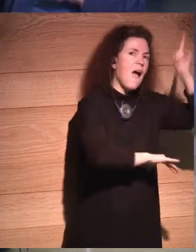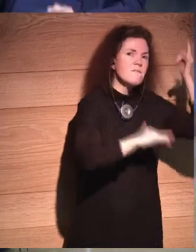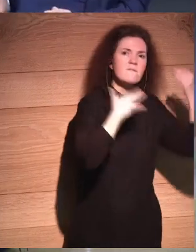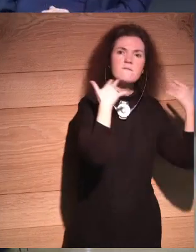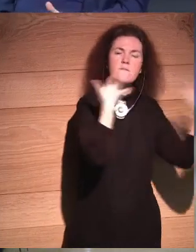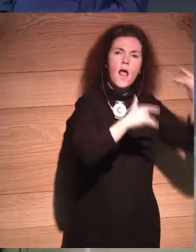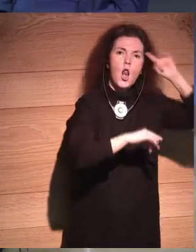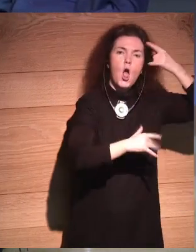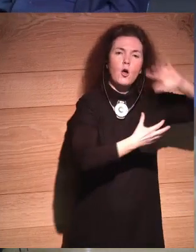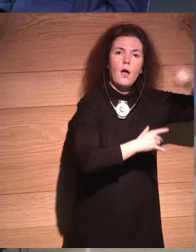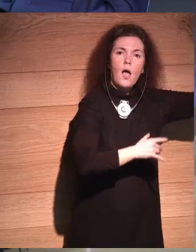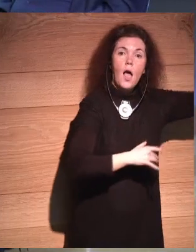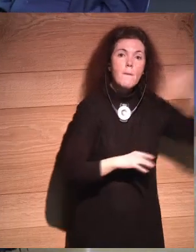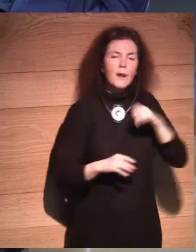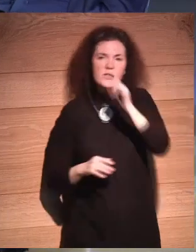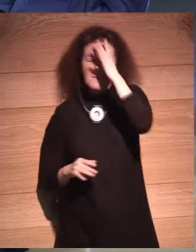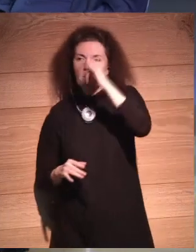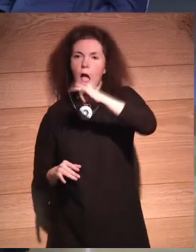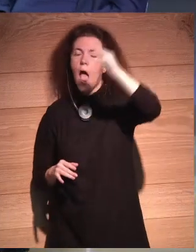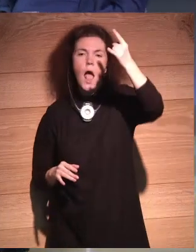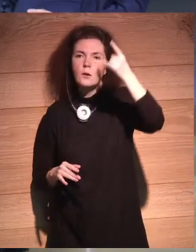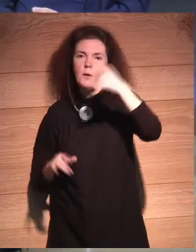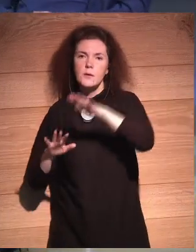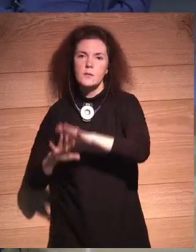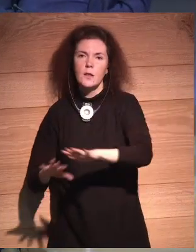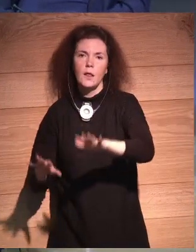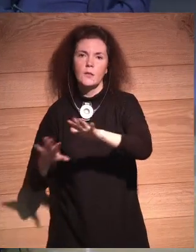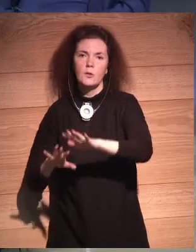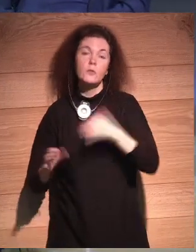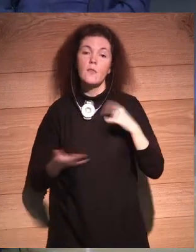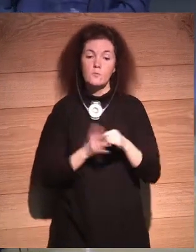nivel disparatado, mientras que la sabiduría no, vamos lenta. Tenemos que solucionar eso.